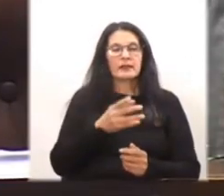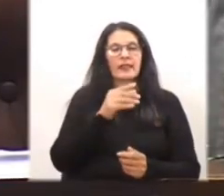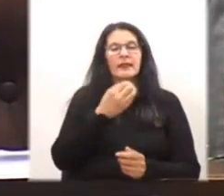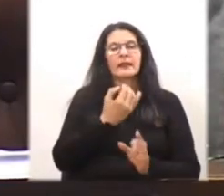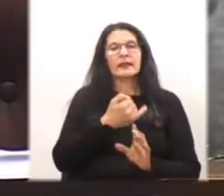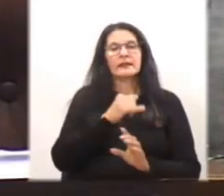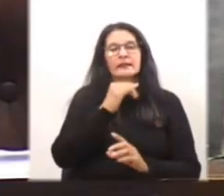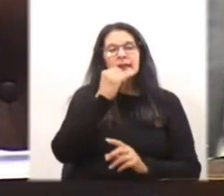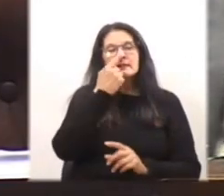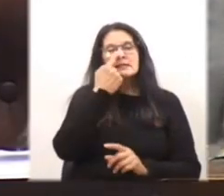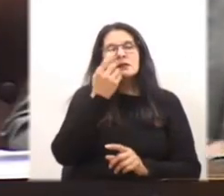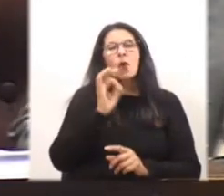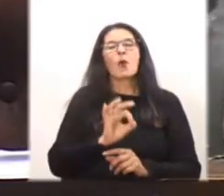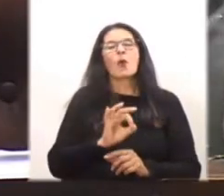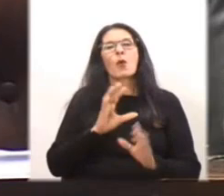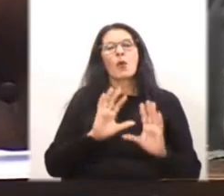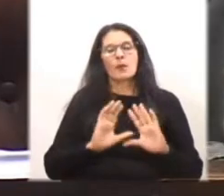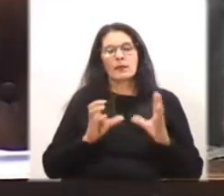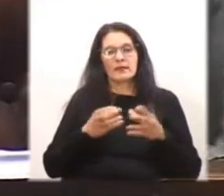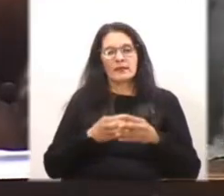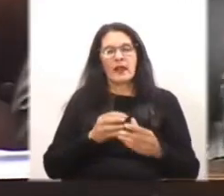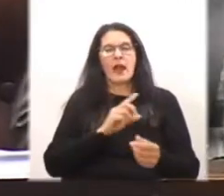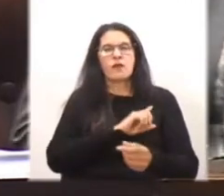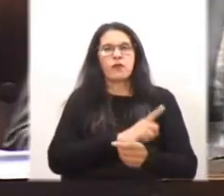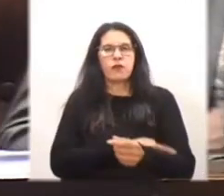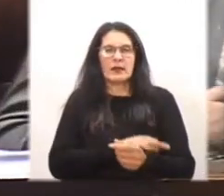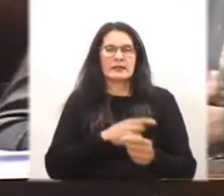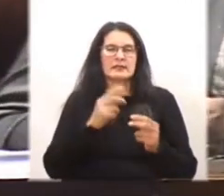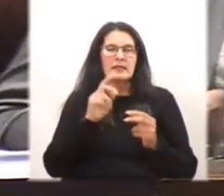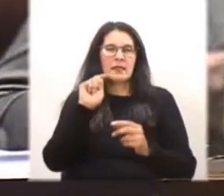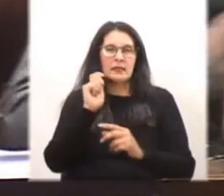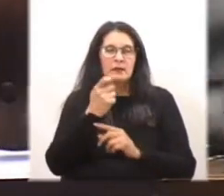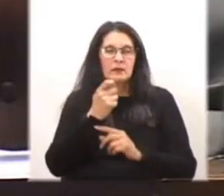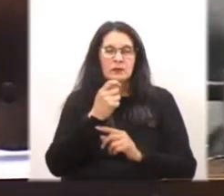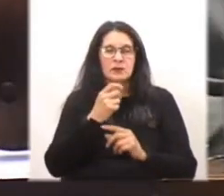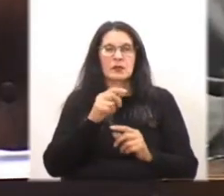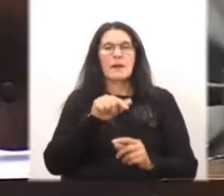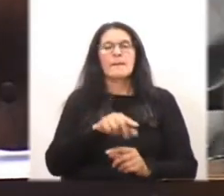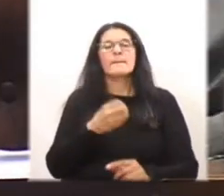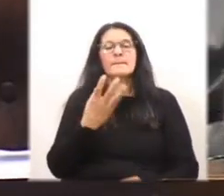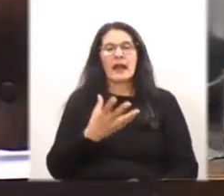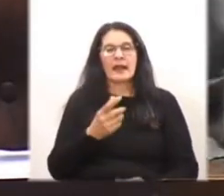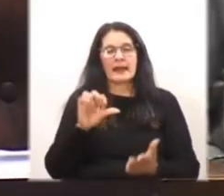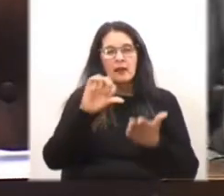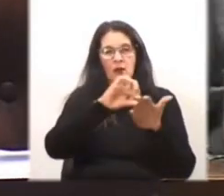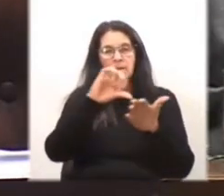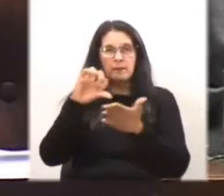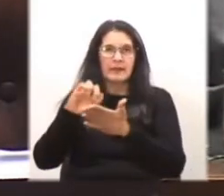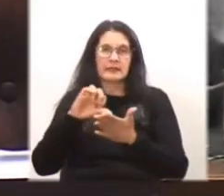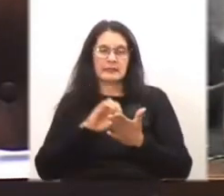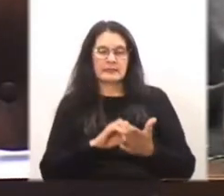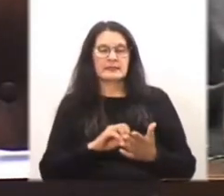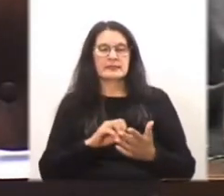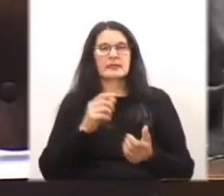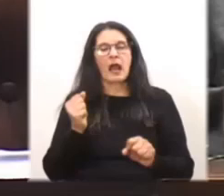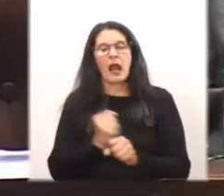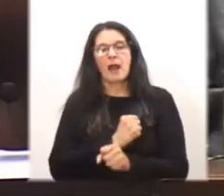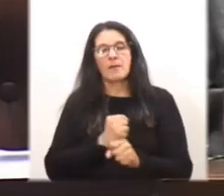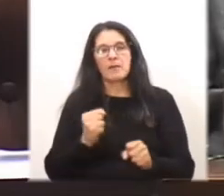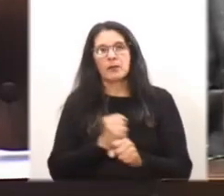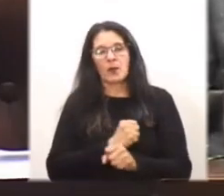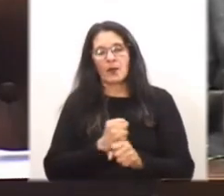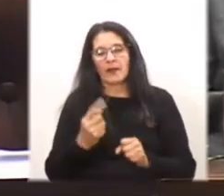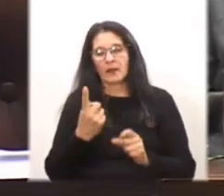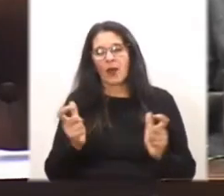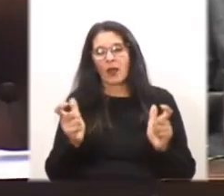el aprovechamiento de la fuerza hidráulica del río Uruguay para ambos países, acuerdan promover la designación de una